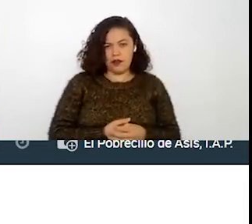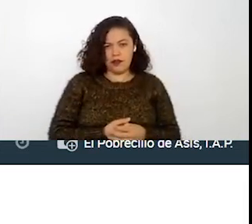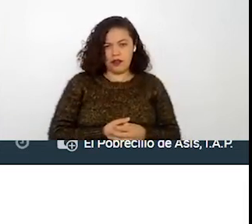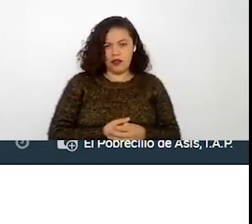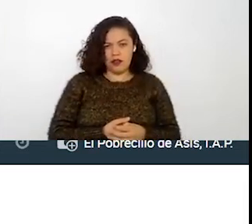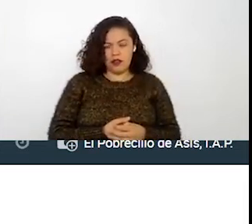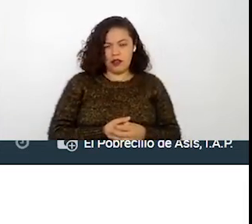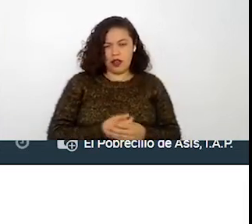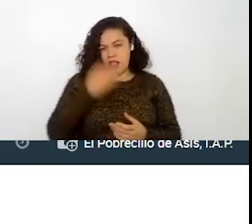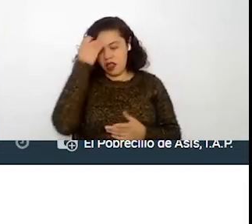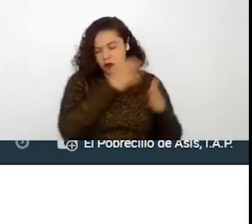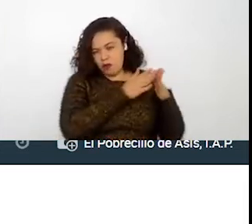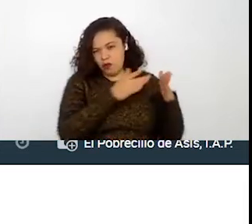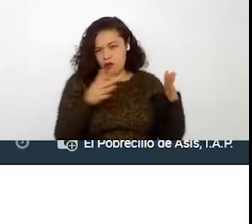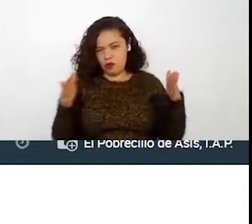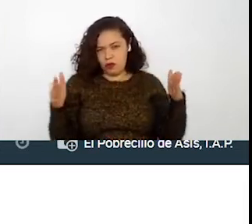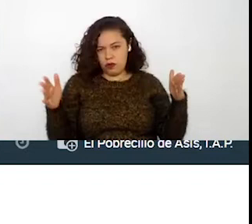a lo largo